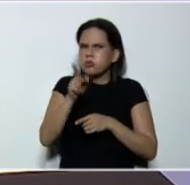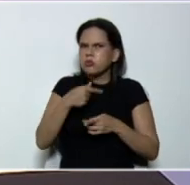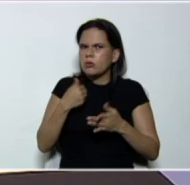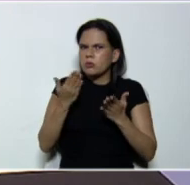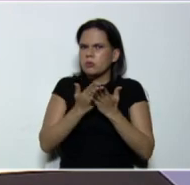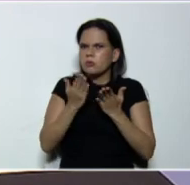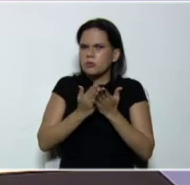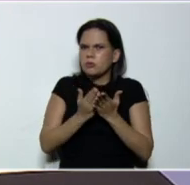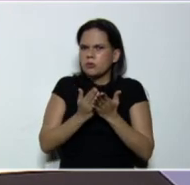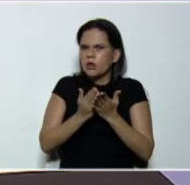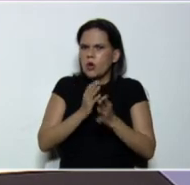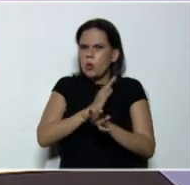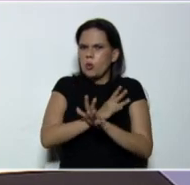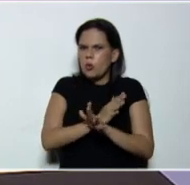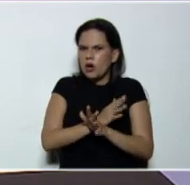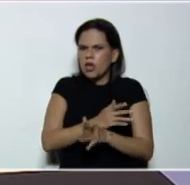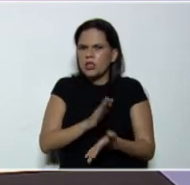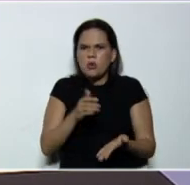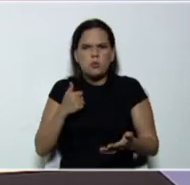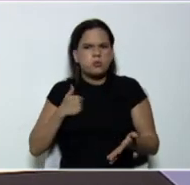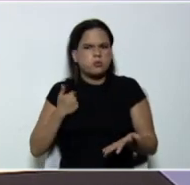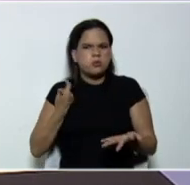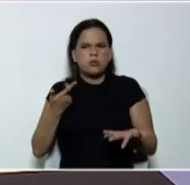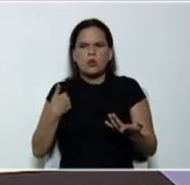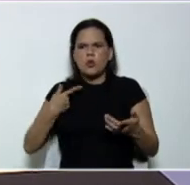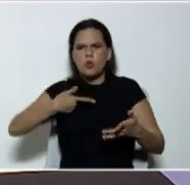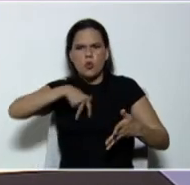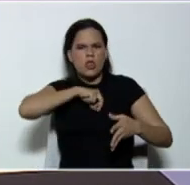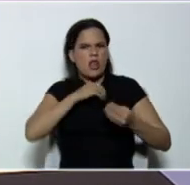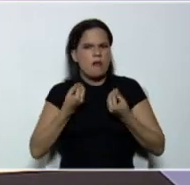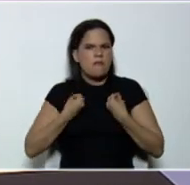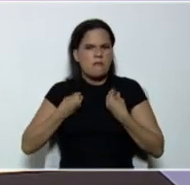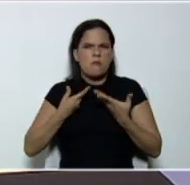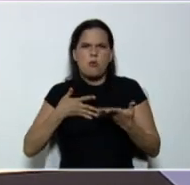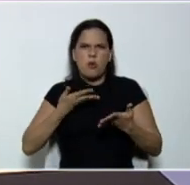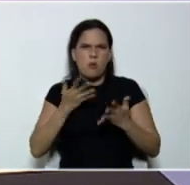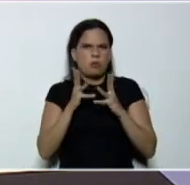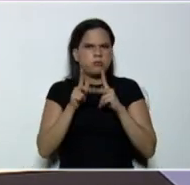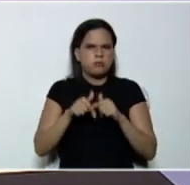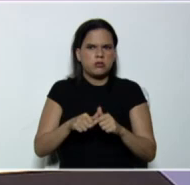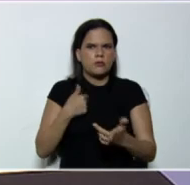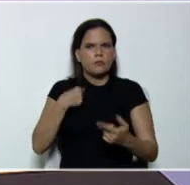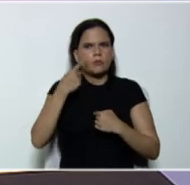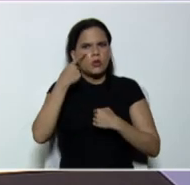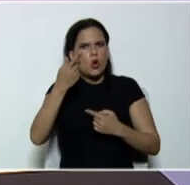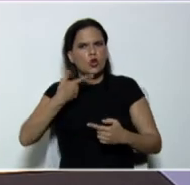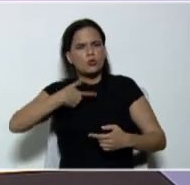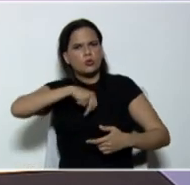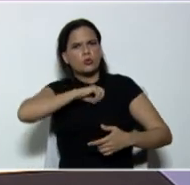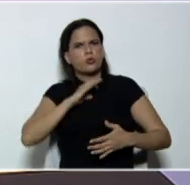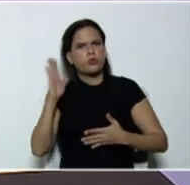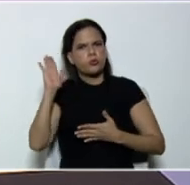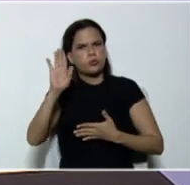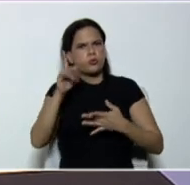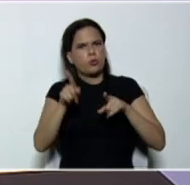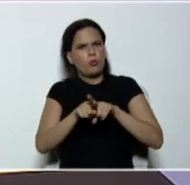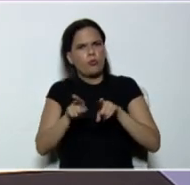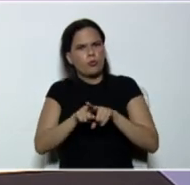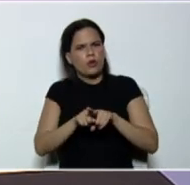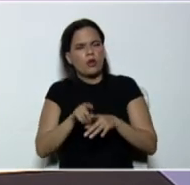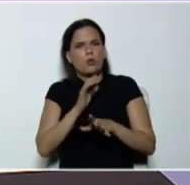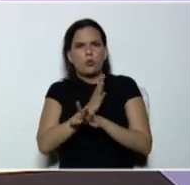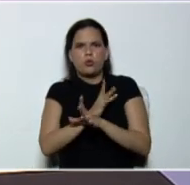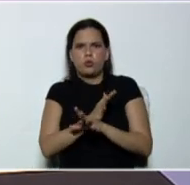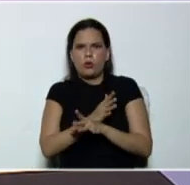cualquier momento en nuestras vidas podemos contar. Fíjense, hoy nosotros traímos también un